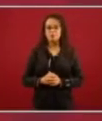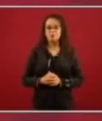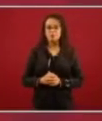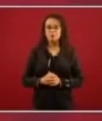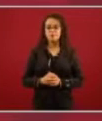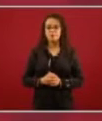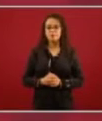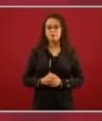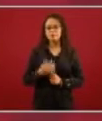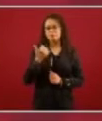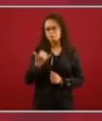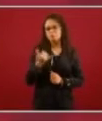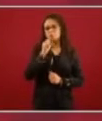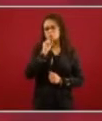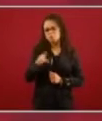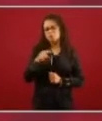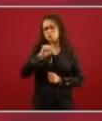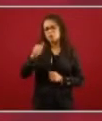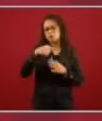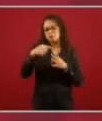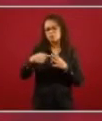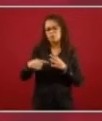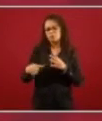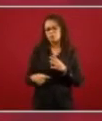y otros elementos.